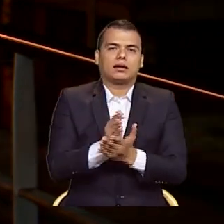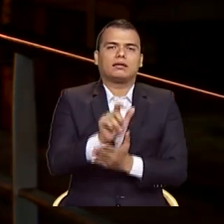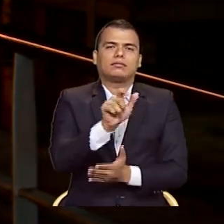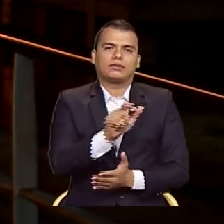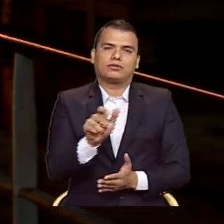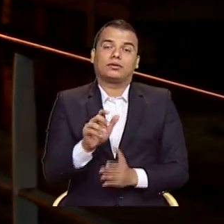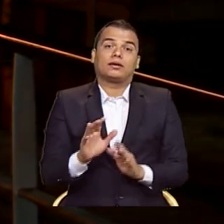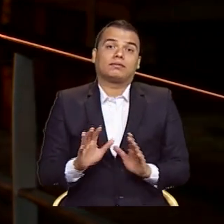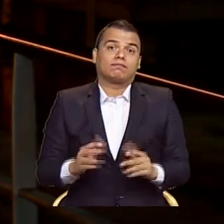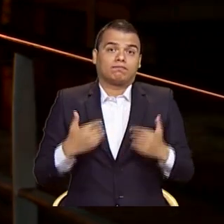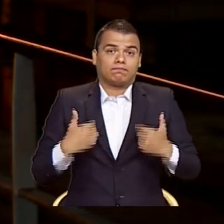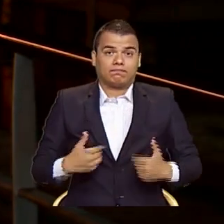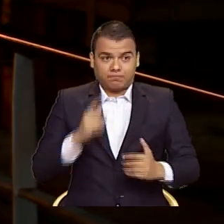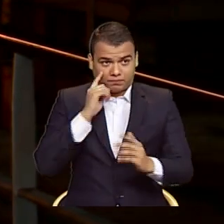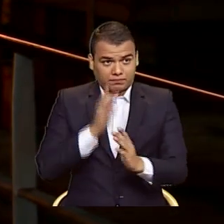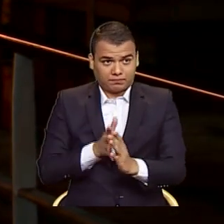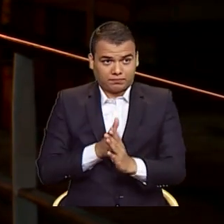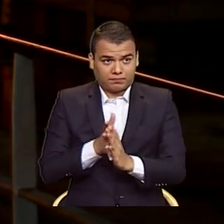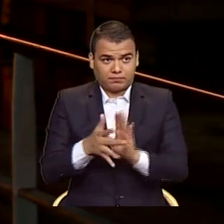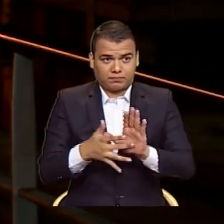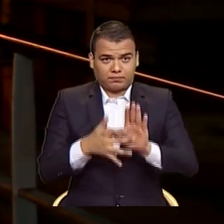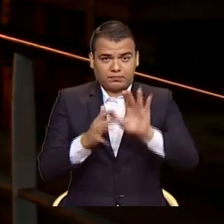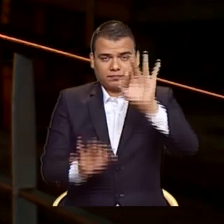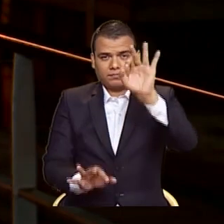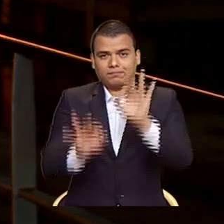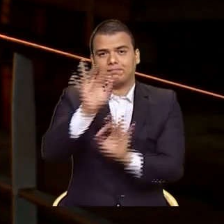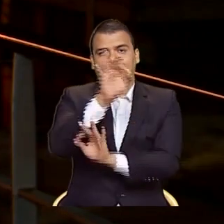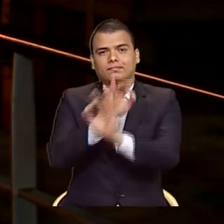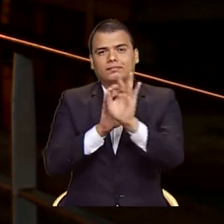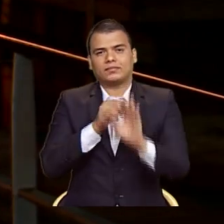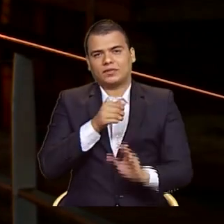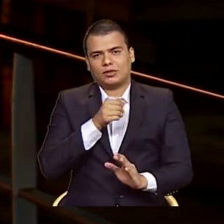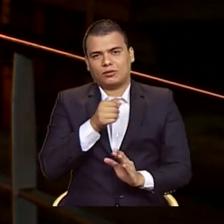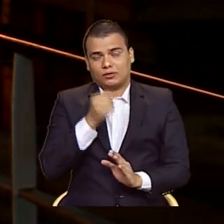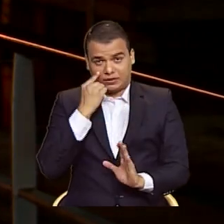Esta es toda la información por el momento, informó Marcela Tunjo para Telepacífico Noticias.